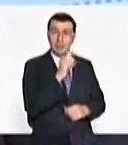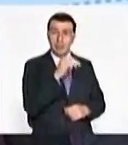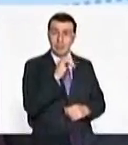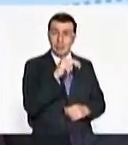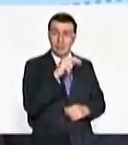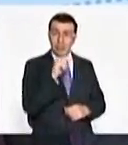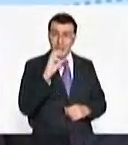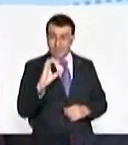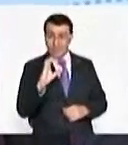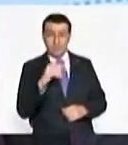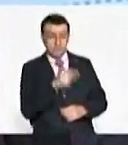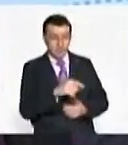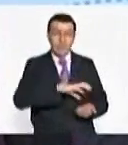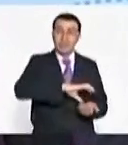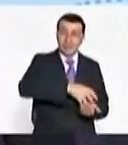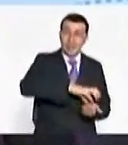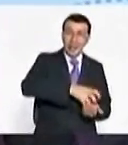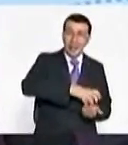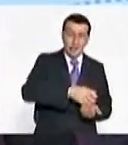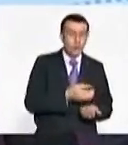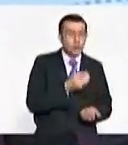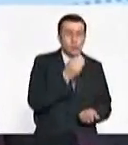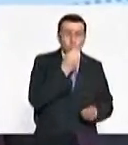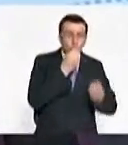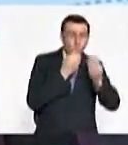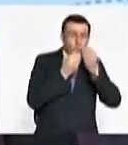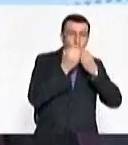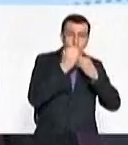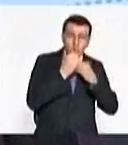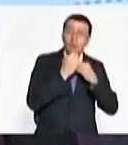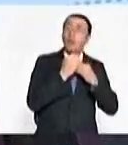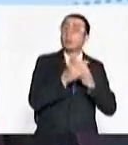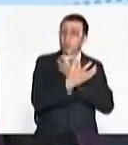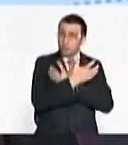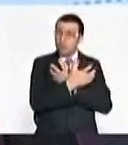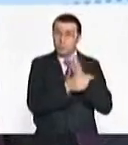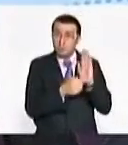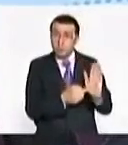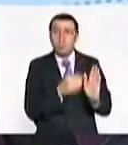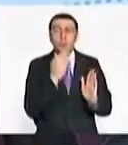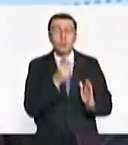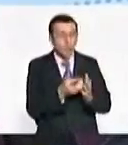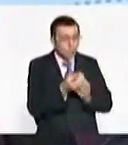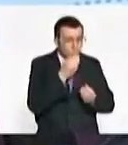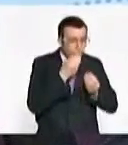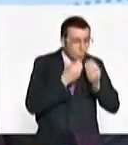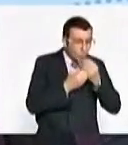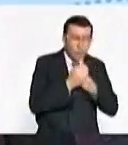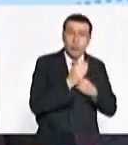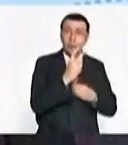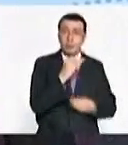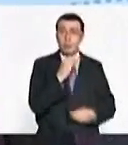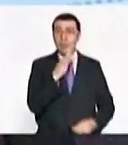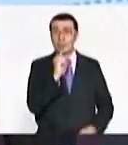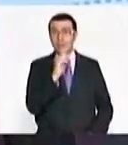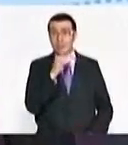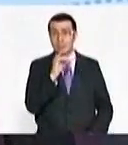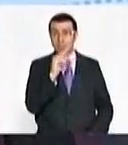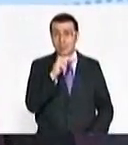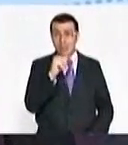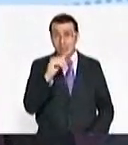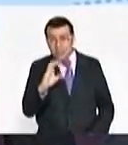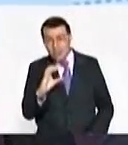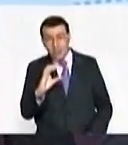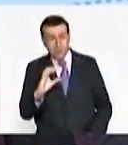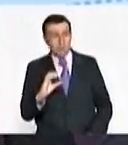eso es un estudio científico muy reciente que logró demostrar que la vitamina C cuando se consume directamente de la naranja es